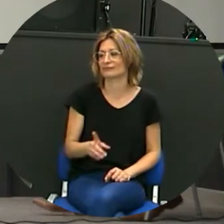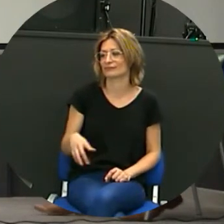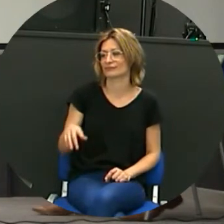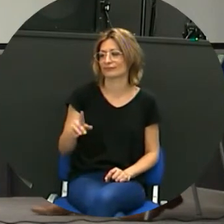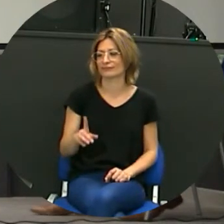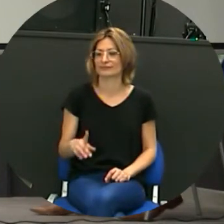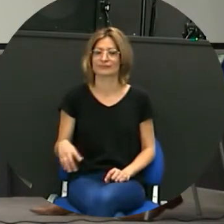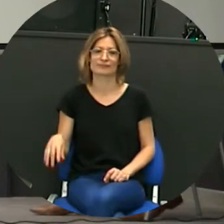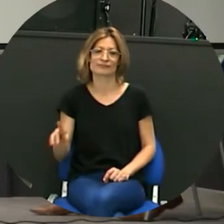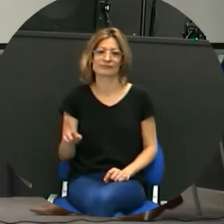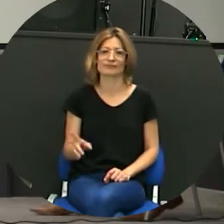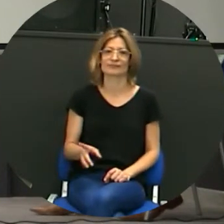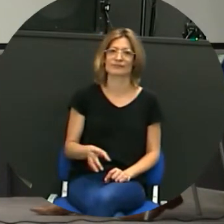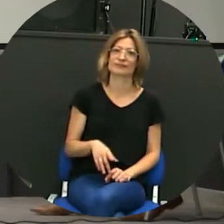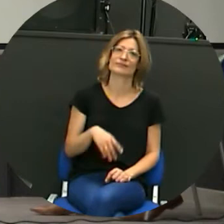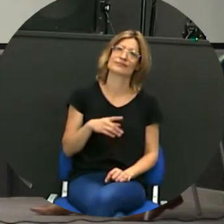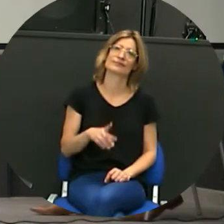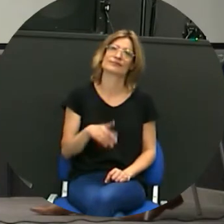Santo eres.